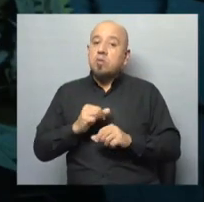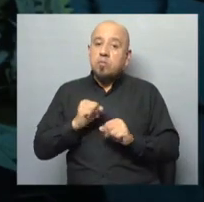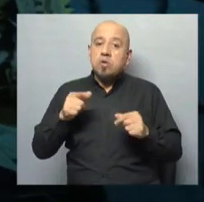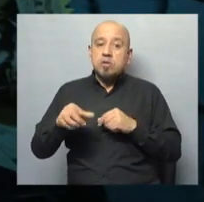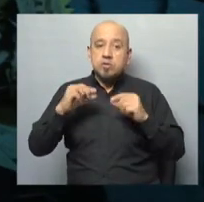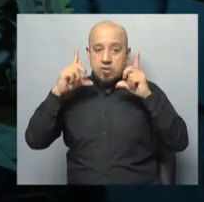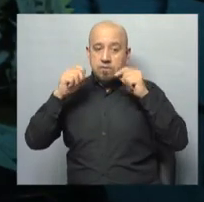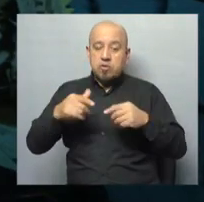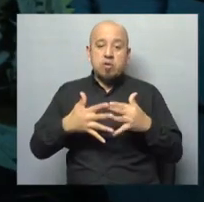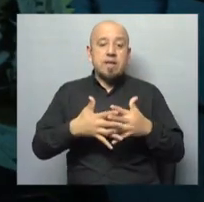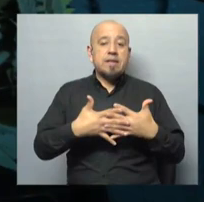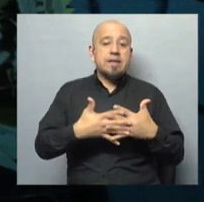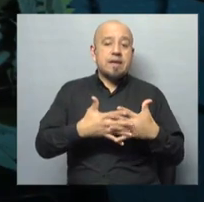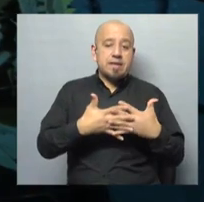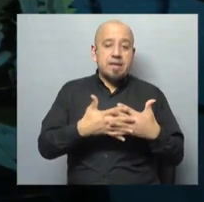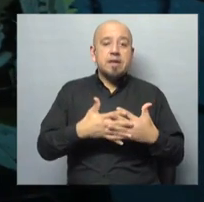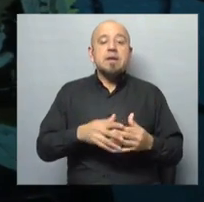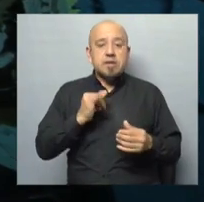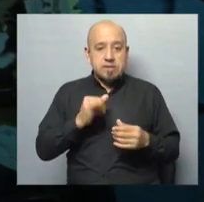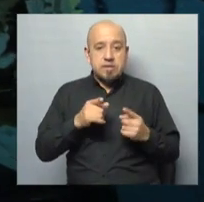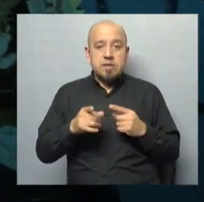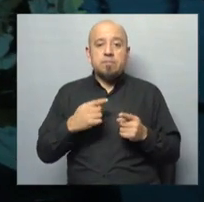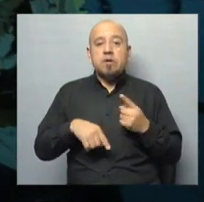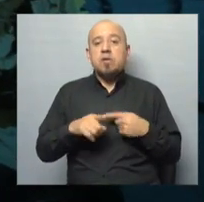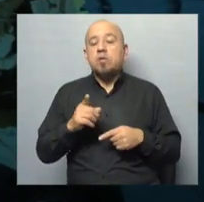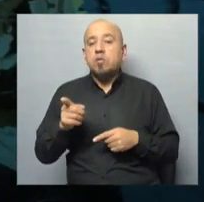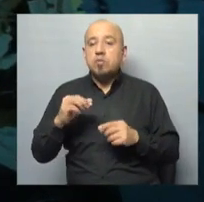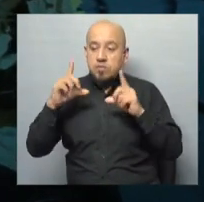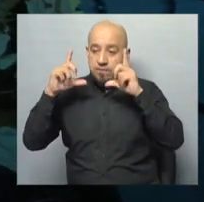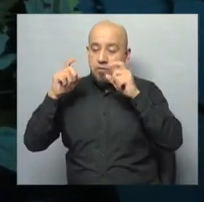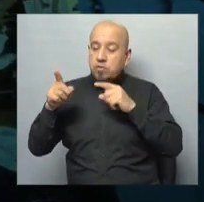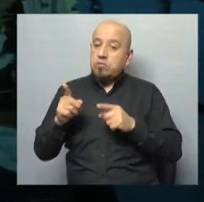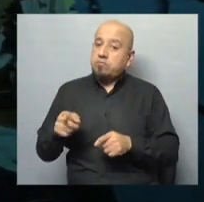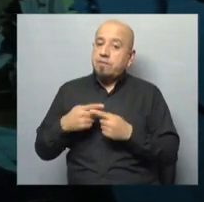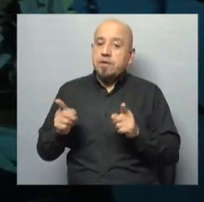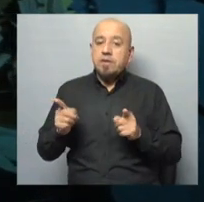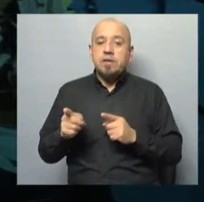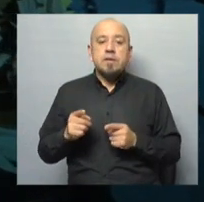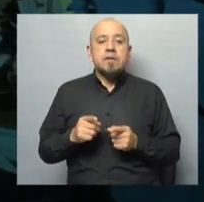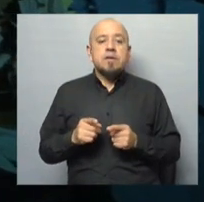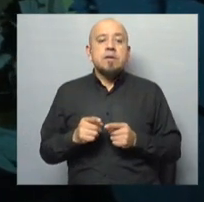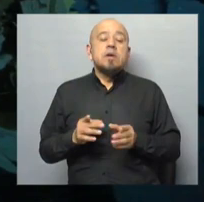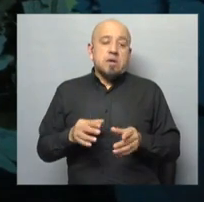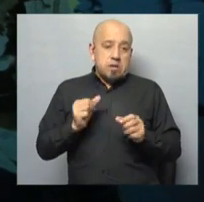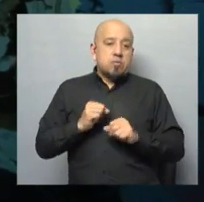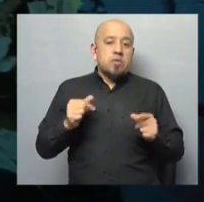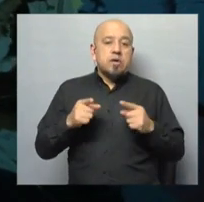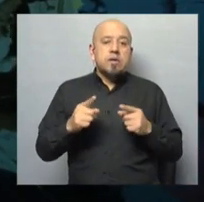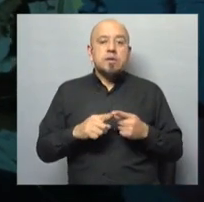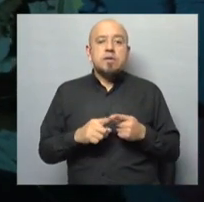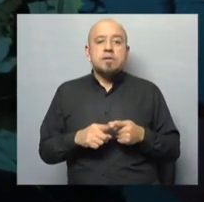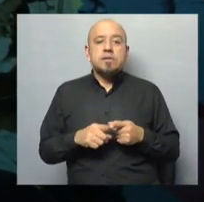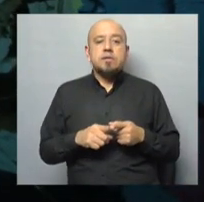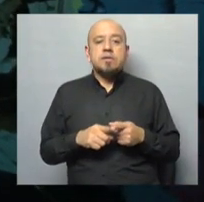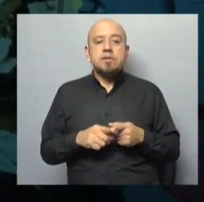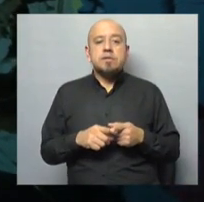encarne seguramente el carnet sí seguro que se sacó un fotógrafo de las claras capaz después capaz que la escuela